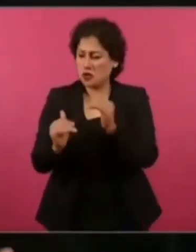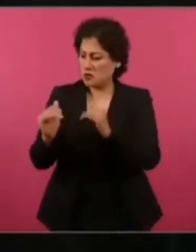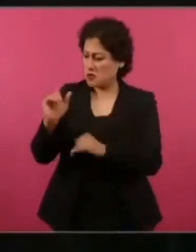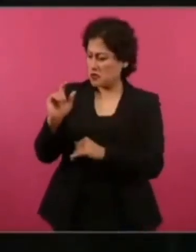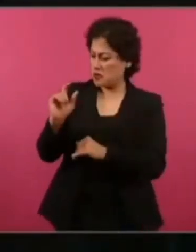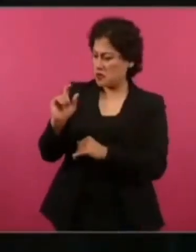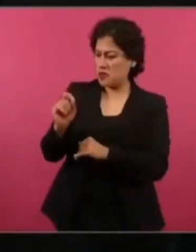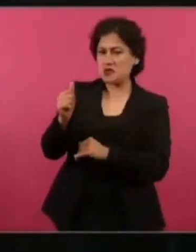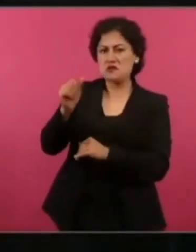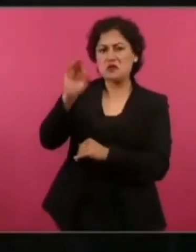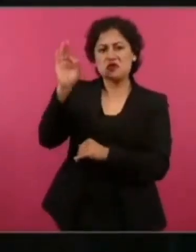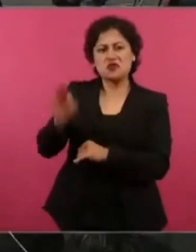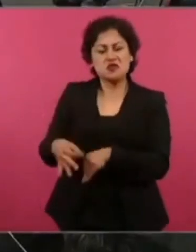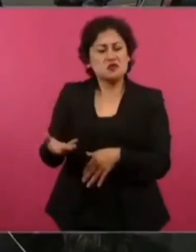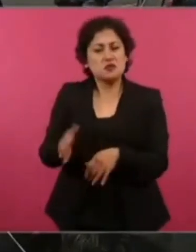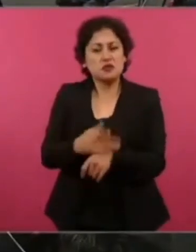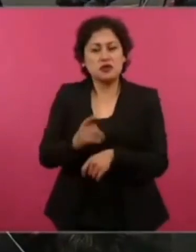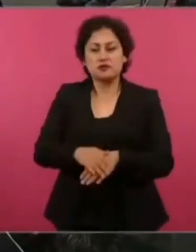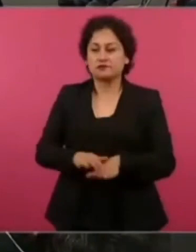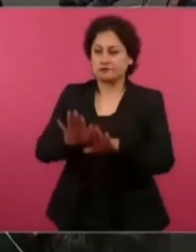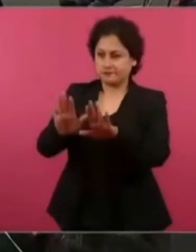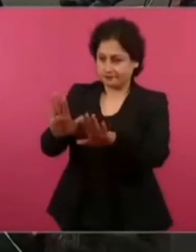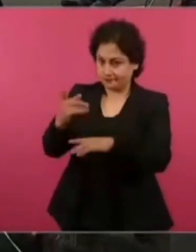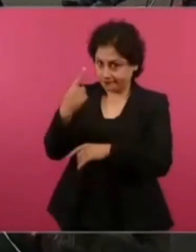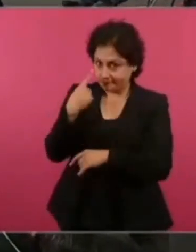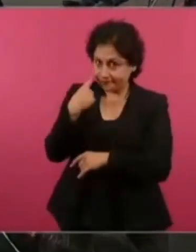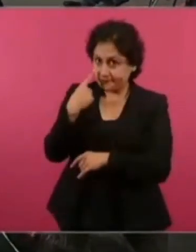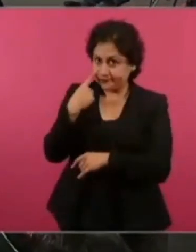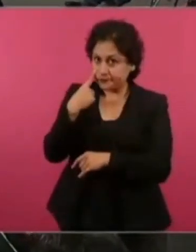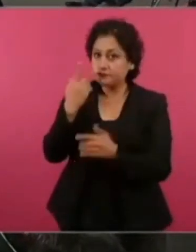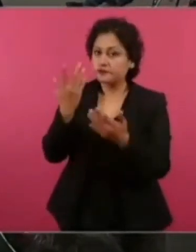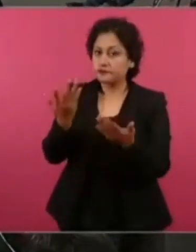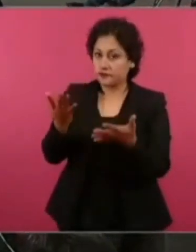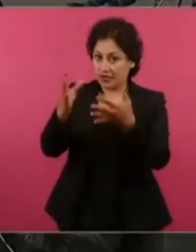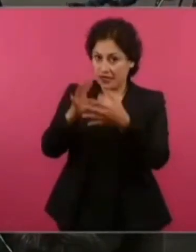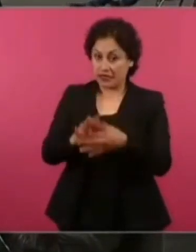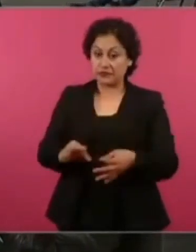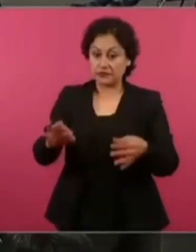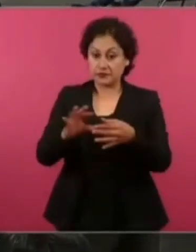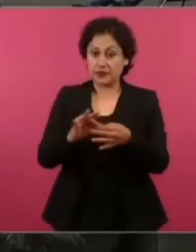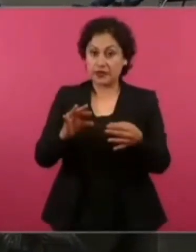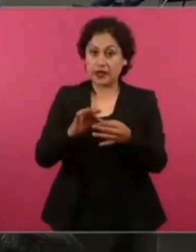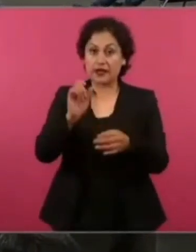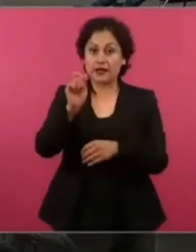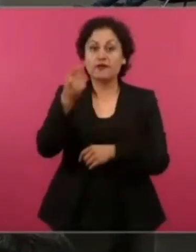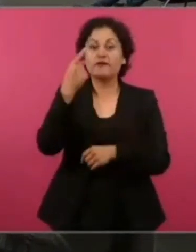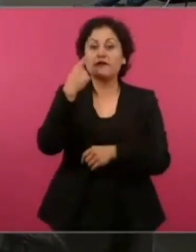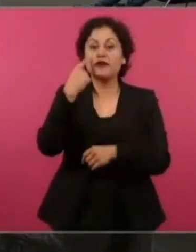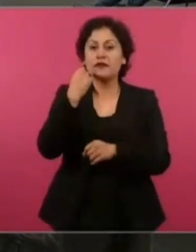la racha de creación de empleos? ¿Por qué no ponemos la información? Aquí se dio a conocer.